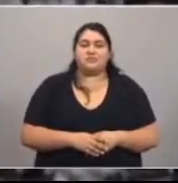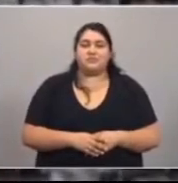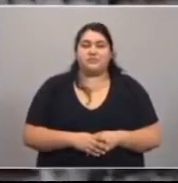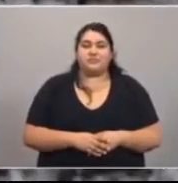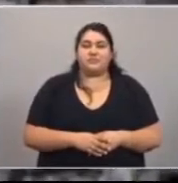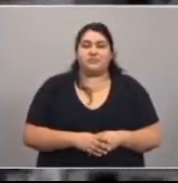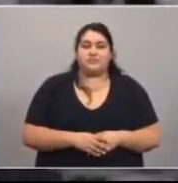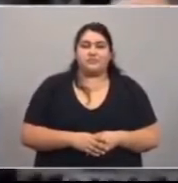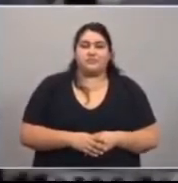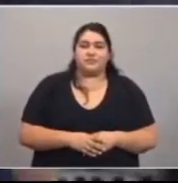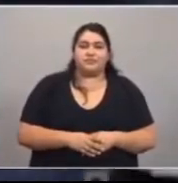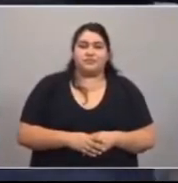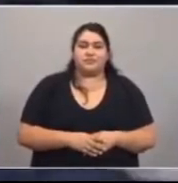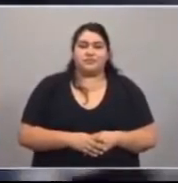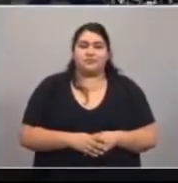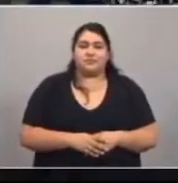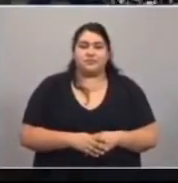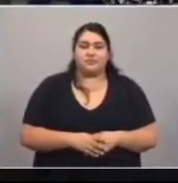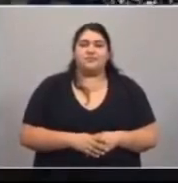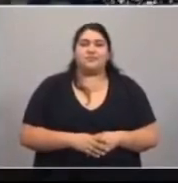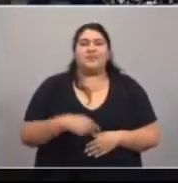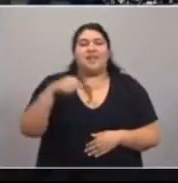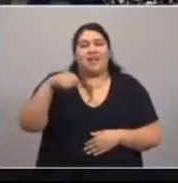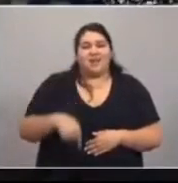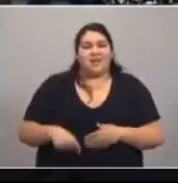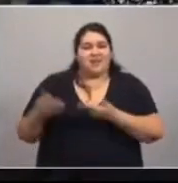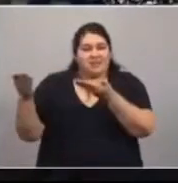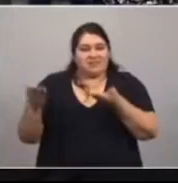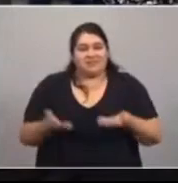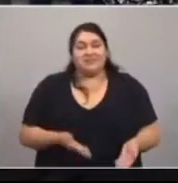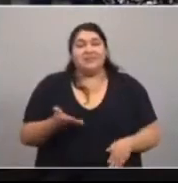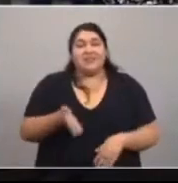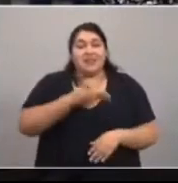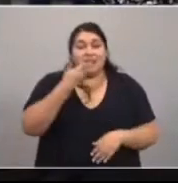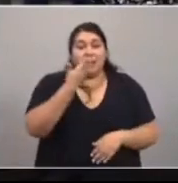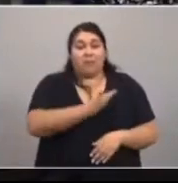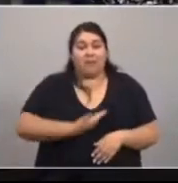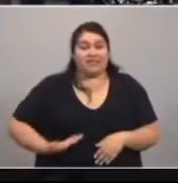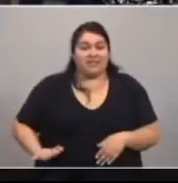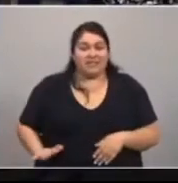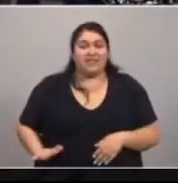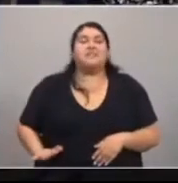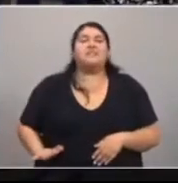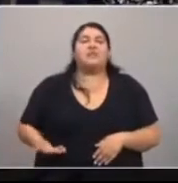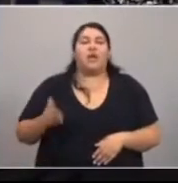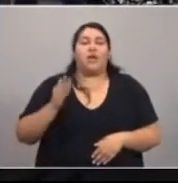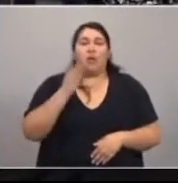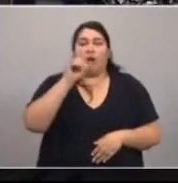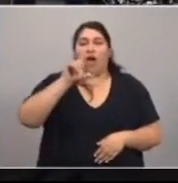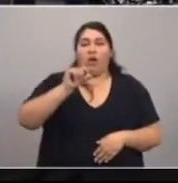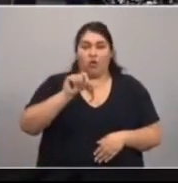Vamos a escuchar ahora las palabras del presidente del Banco Provincia, Juan Cuatromo.